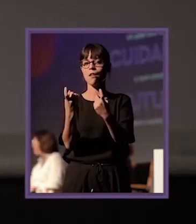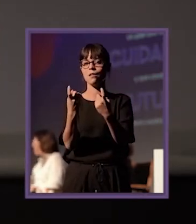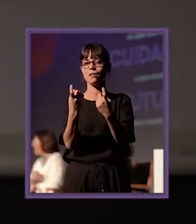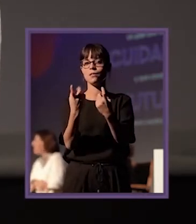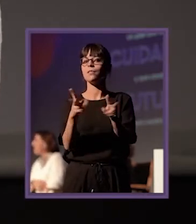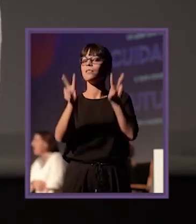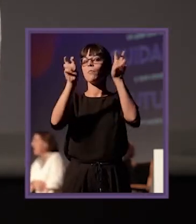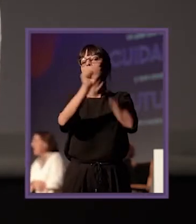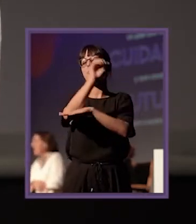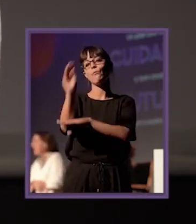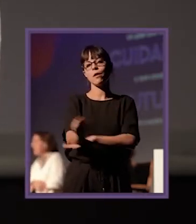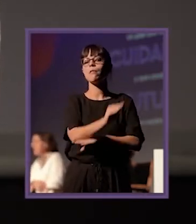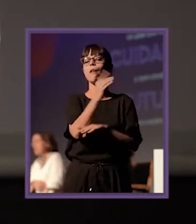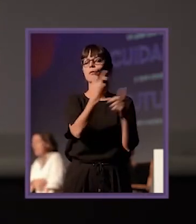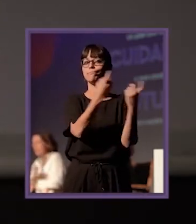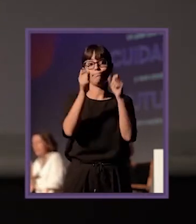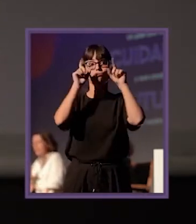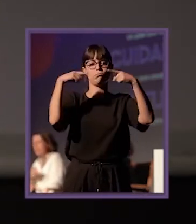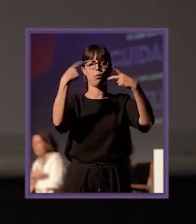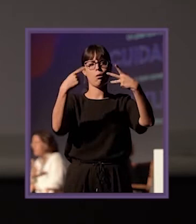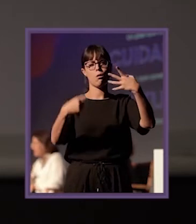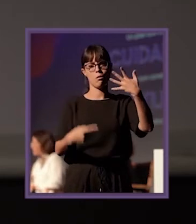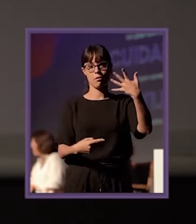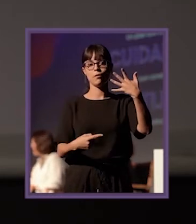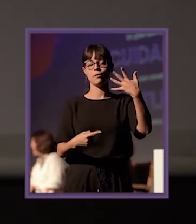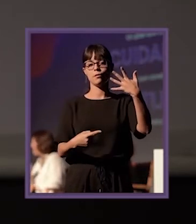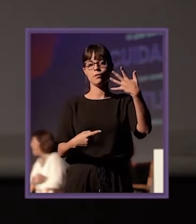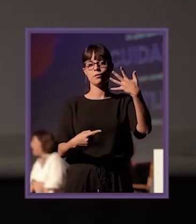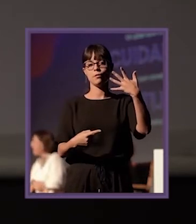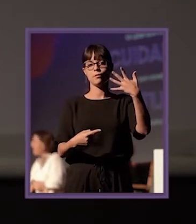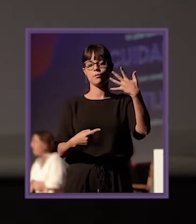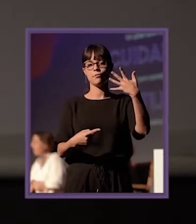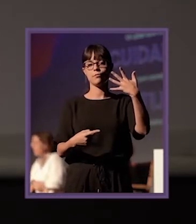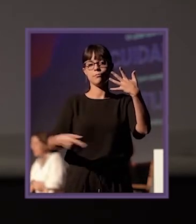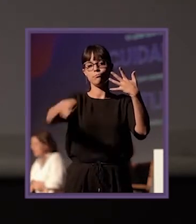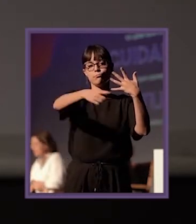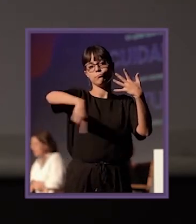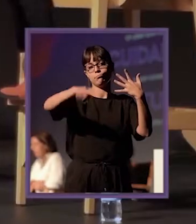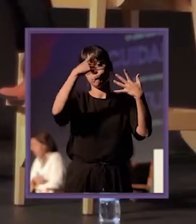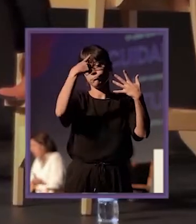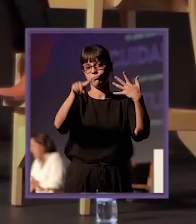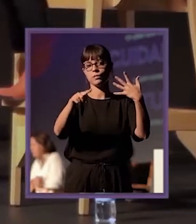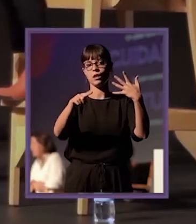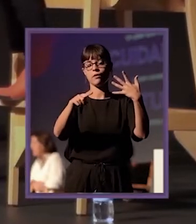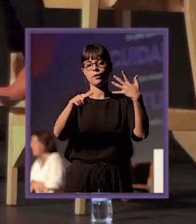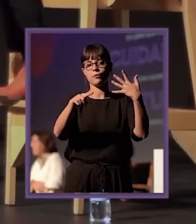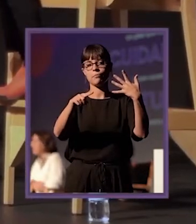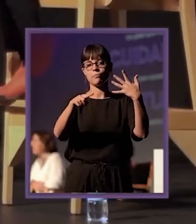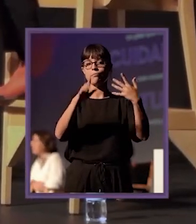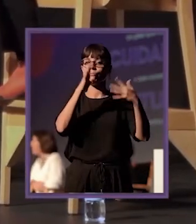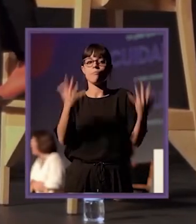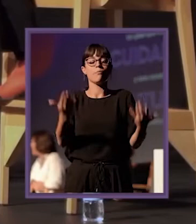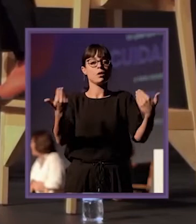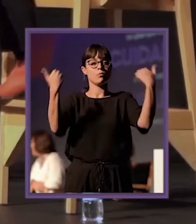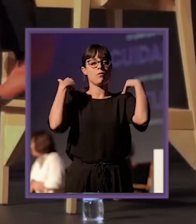del eterno cuidado. Como bien saben quienes nos escuchan, muchas de las personas que estamos ahora ocupando estas responsabilidades venimos